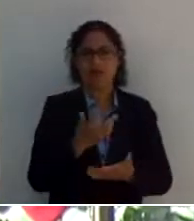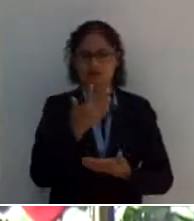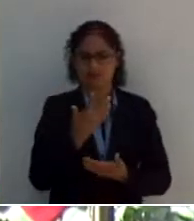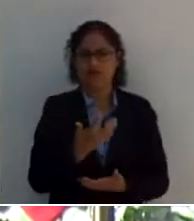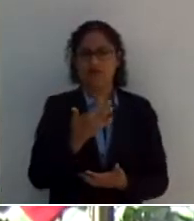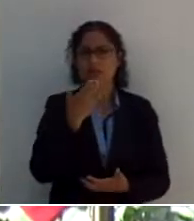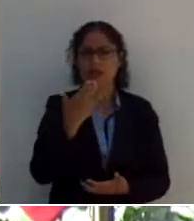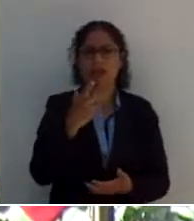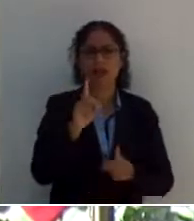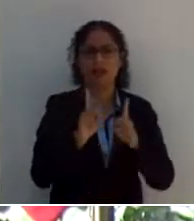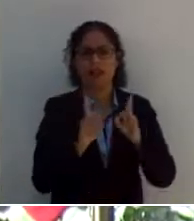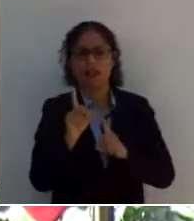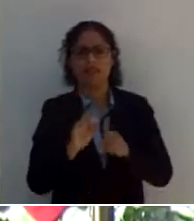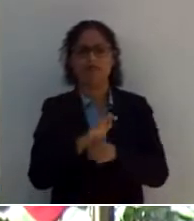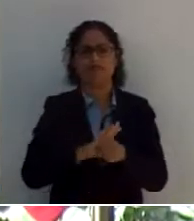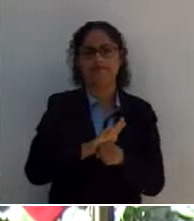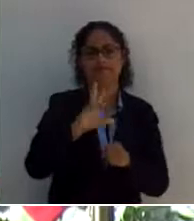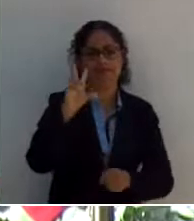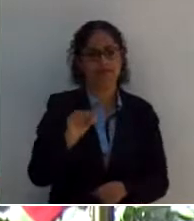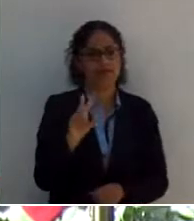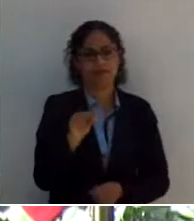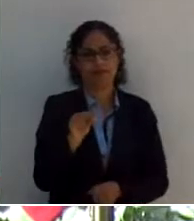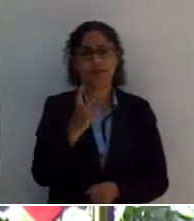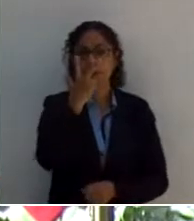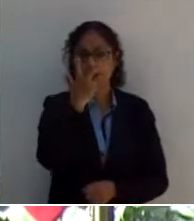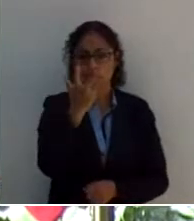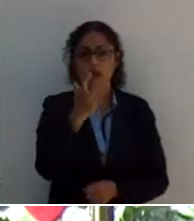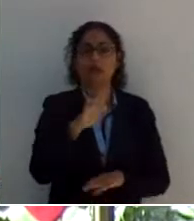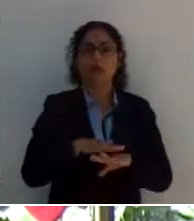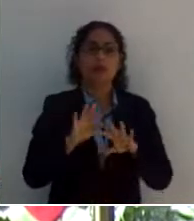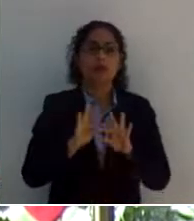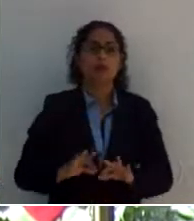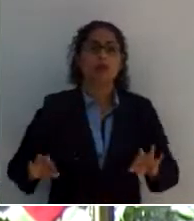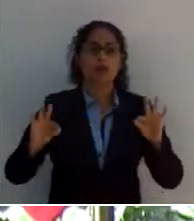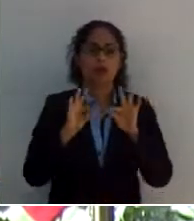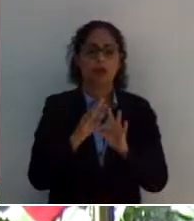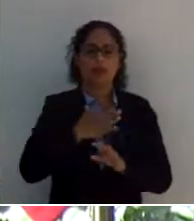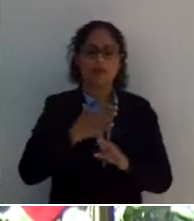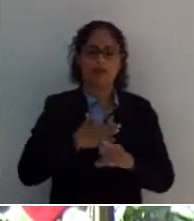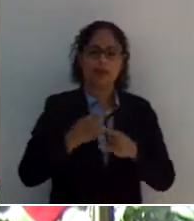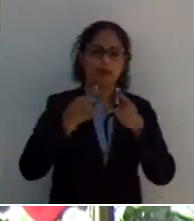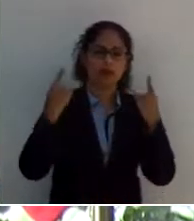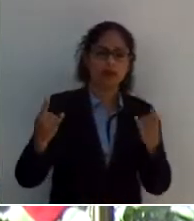sin titubeos. Para mí representa un paso muy importante en mi trayectoria